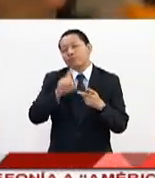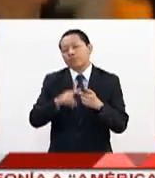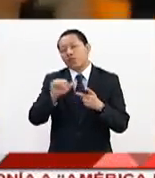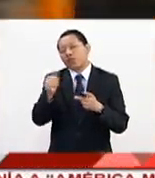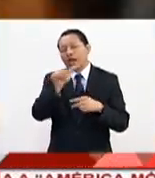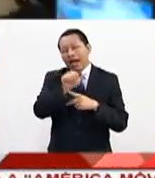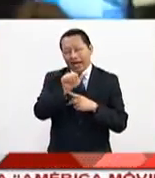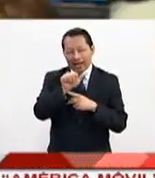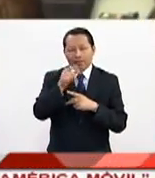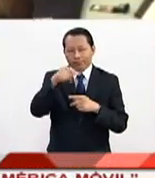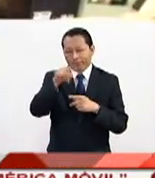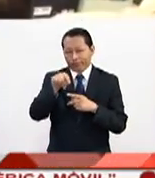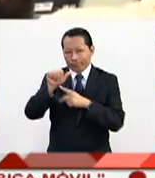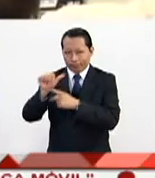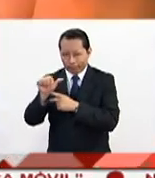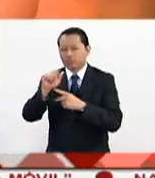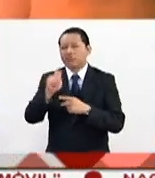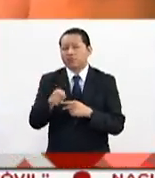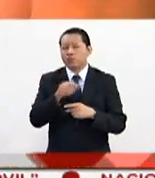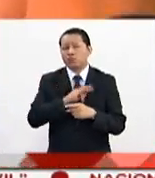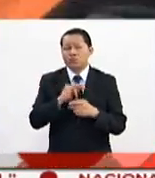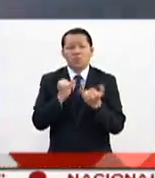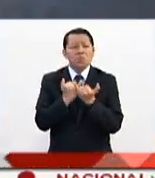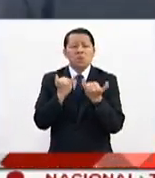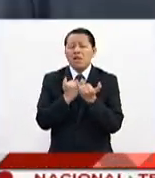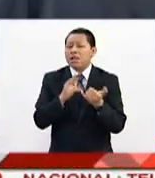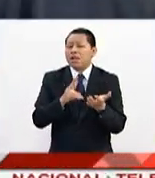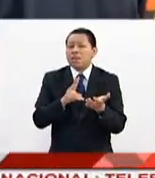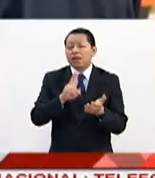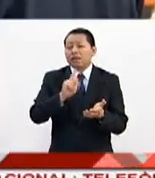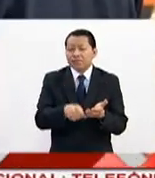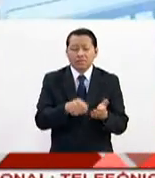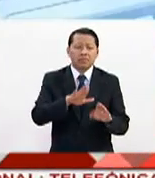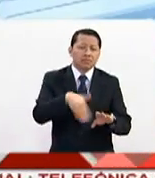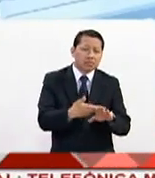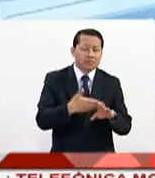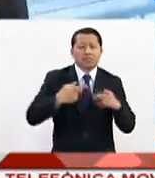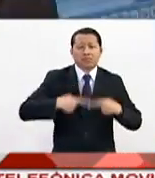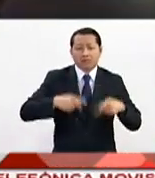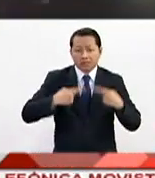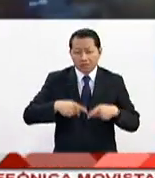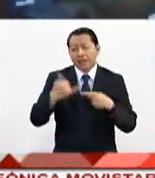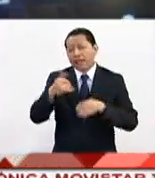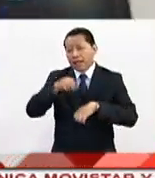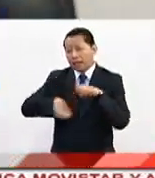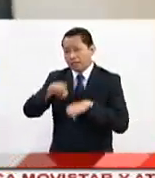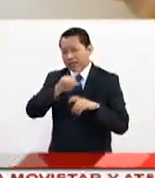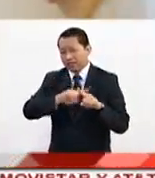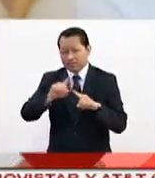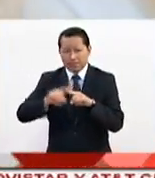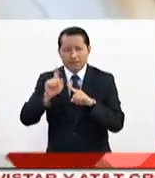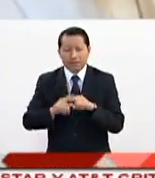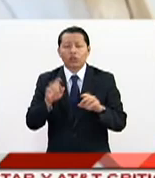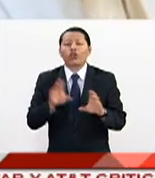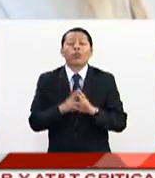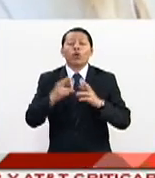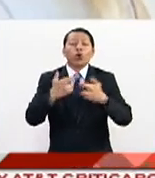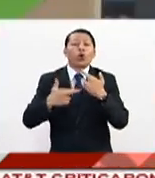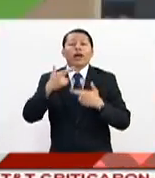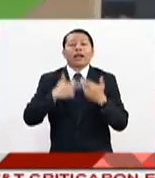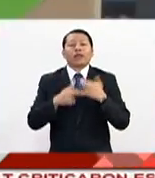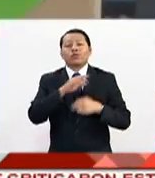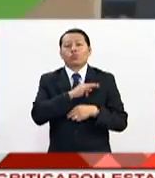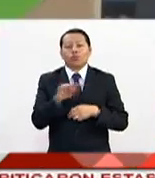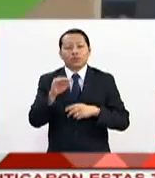aseguró que la tarifa de interconexión afecta por igual a los consumidores y a las empresas competidoras. Agregó que este es un retroceso en el camino